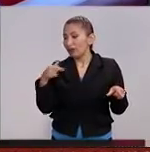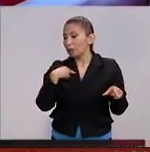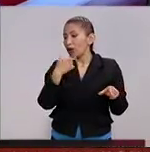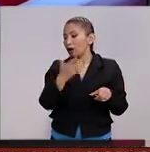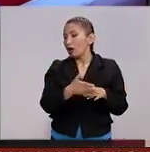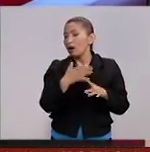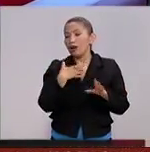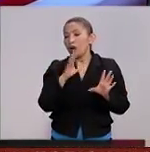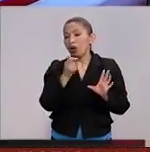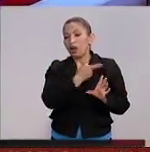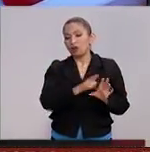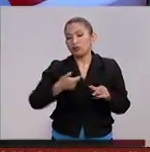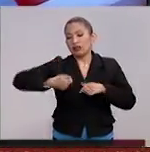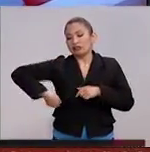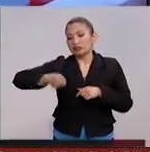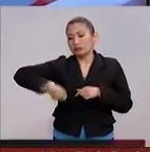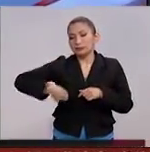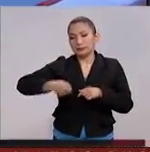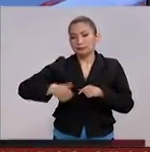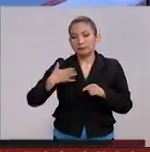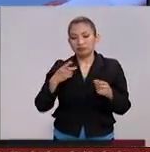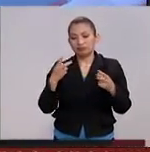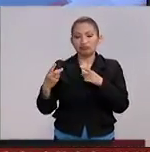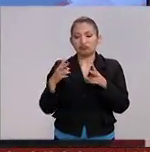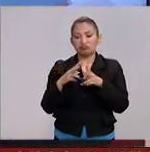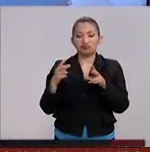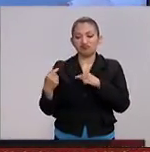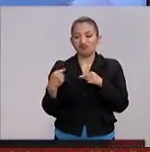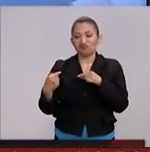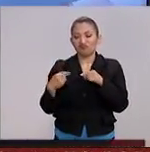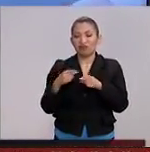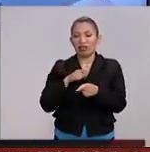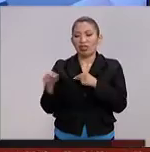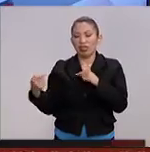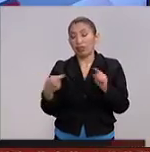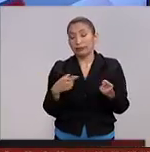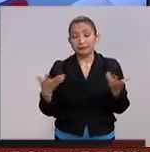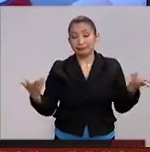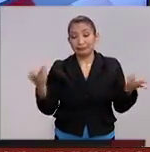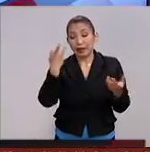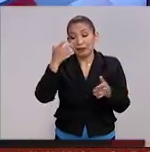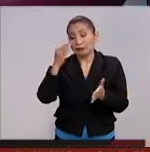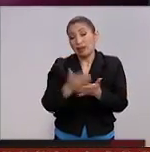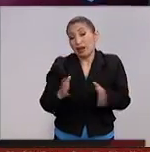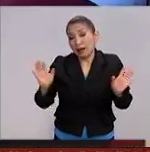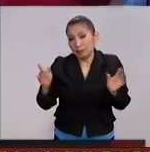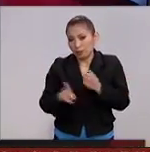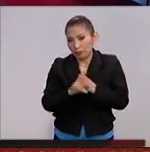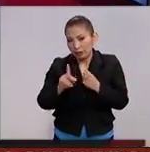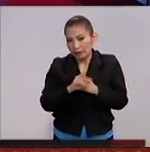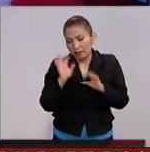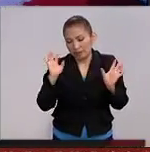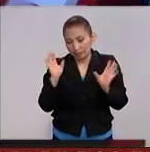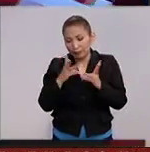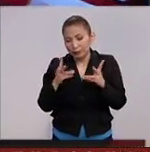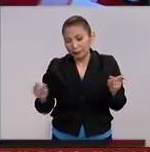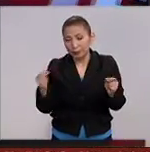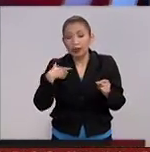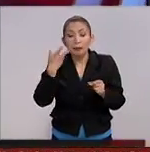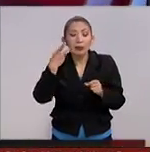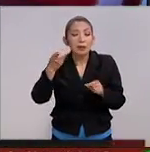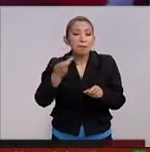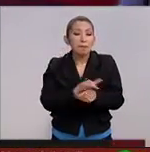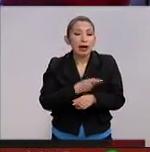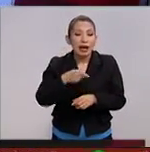por cábala no le gusta que lo saluden entonces se enfrentaron un poco se dijeron de cosas esperamos que hasta ahí haya terminado a ver en qué más termina